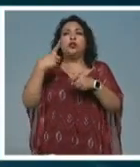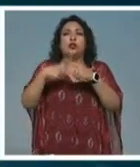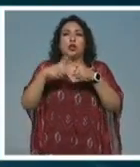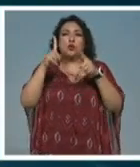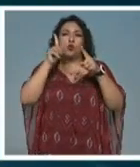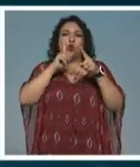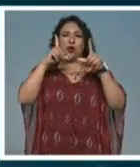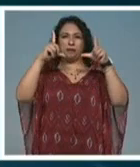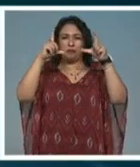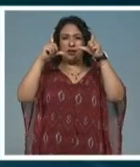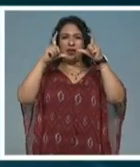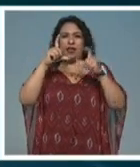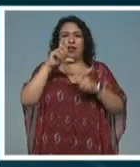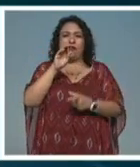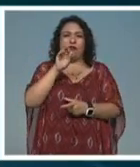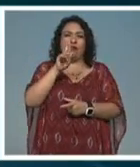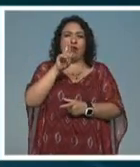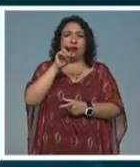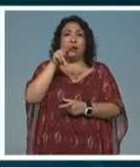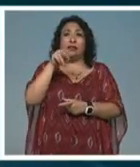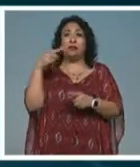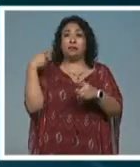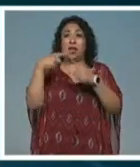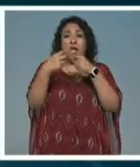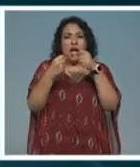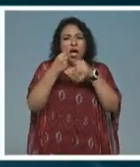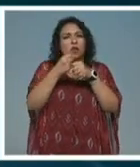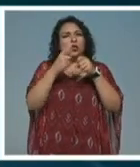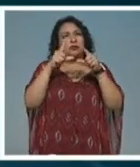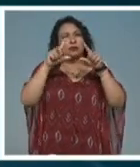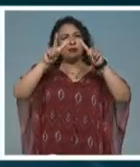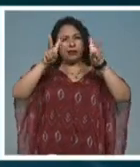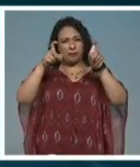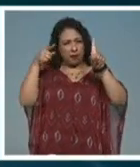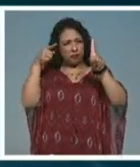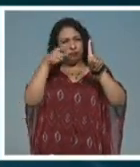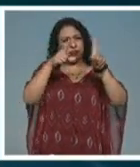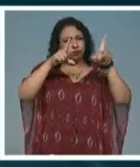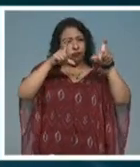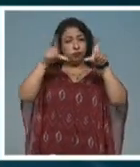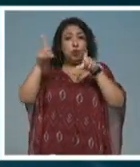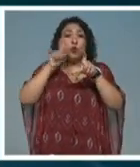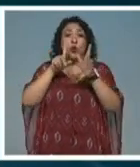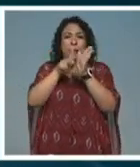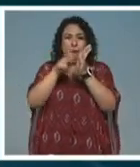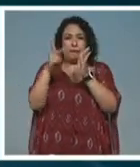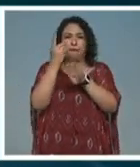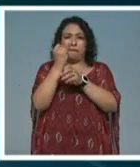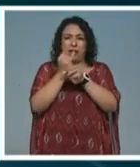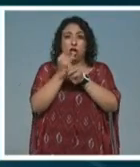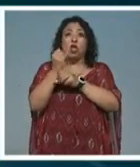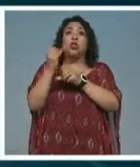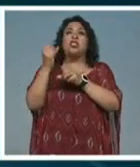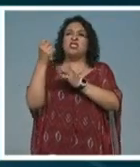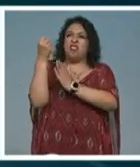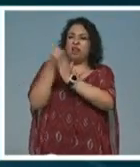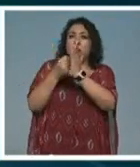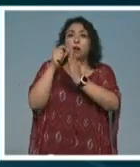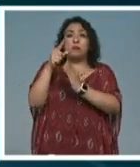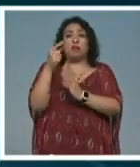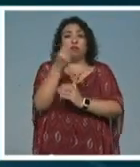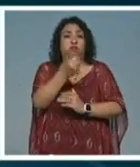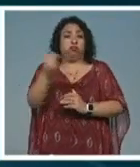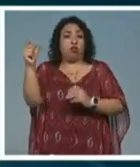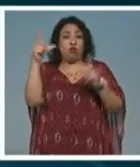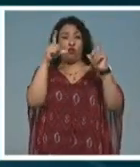Elidet Fernández, que ha trabajado este tema durante varios años. Ella es una periodista, una activista y una fotógrafa muy, muy